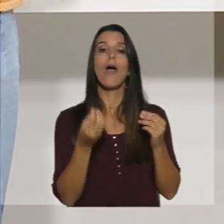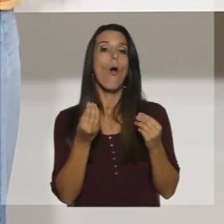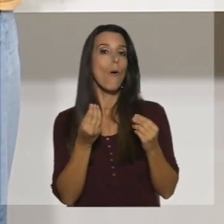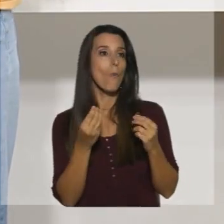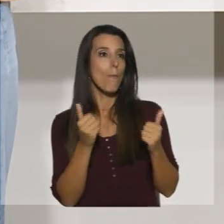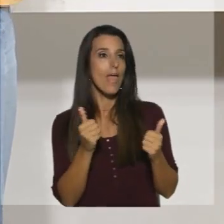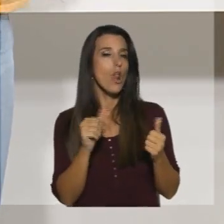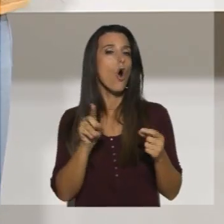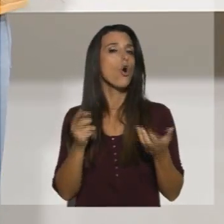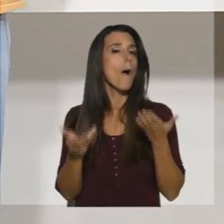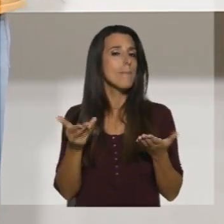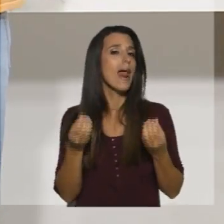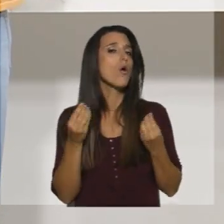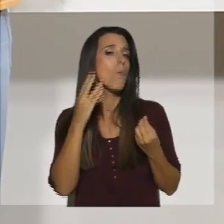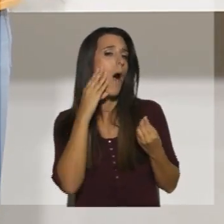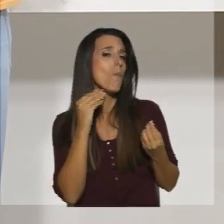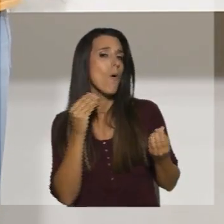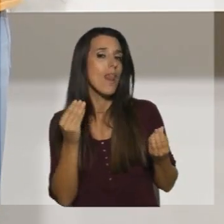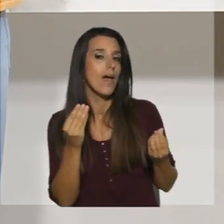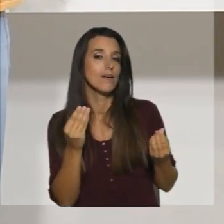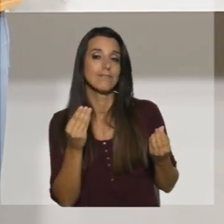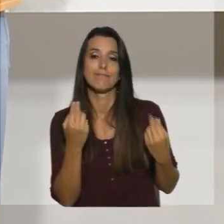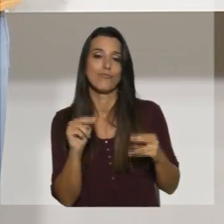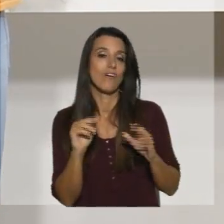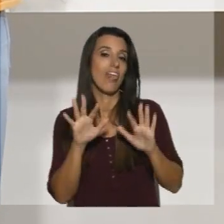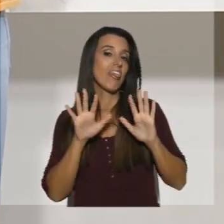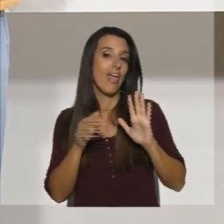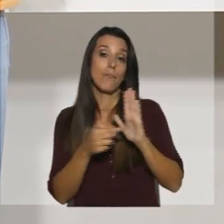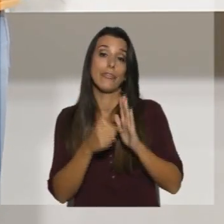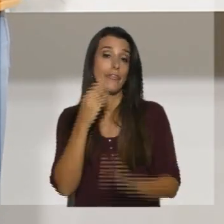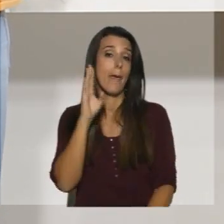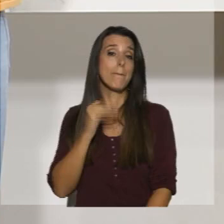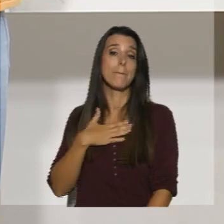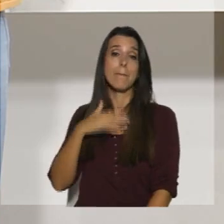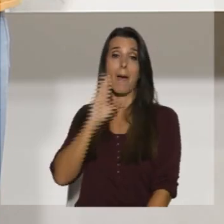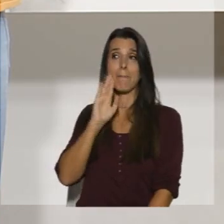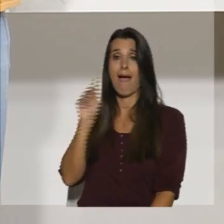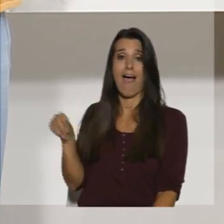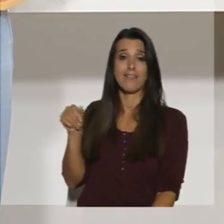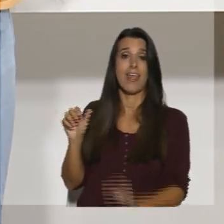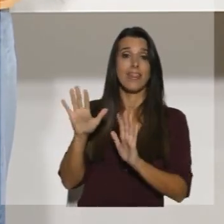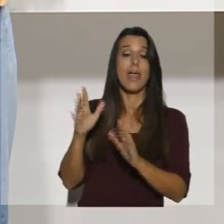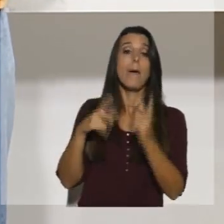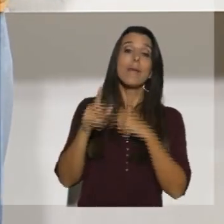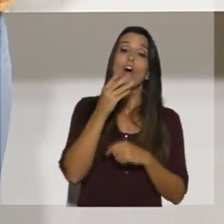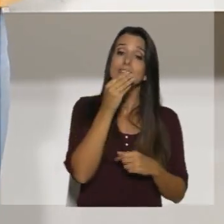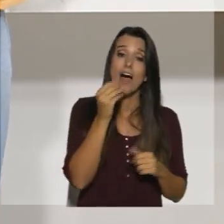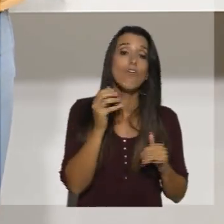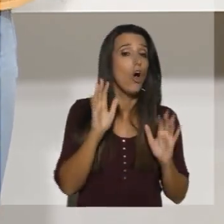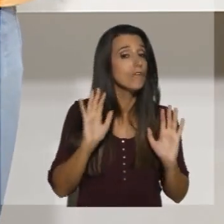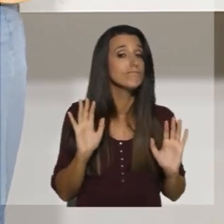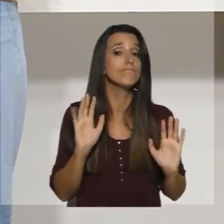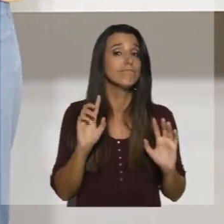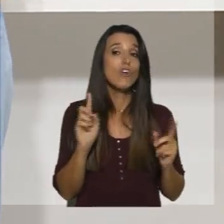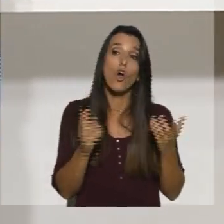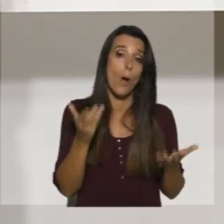sin comparación y cómo quedó comparando. Nunca llegamos al 10 en la comparación, pasamos el 10 en el sabor. Claro, pero sin bueno, comparaciones.